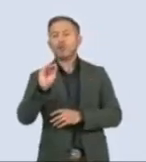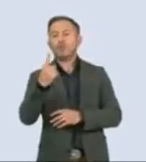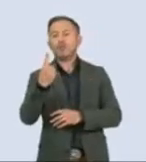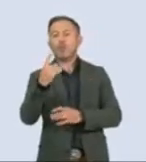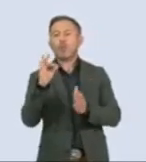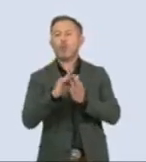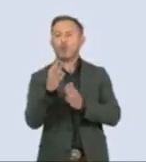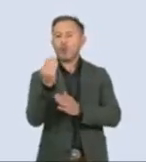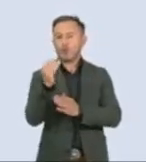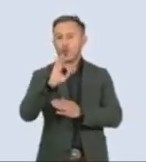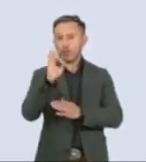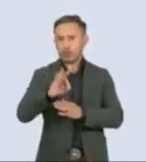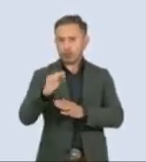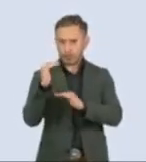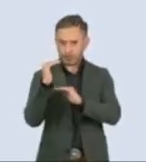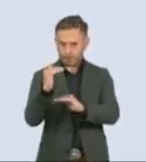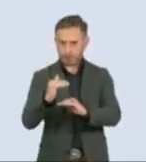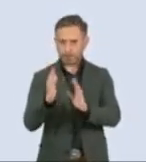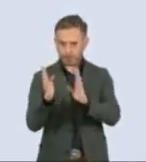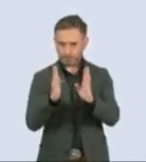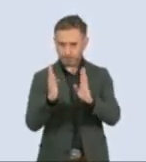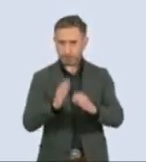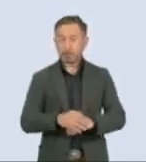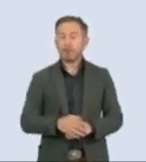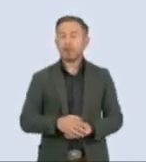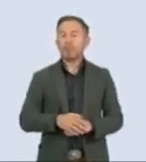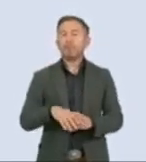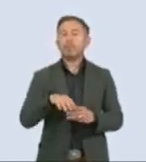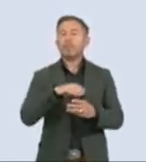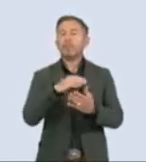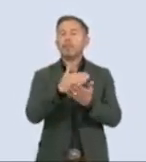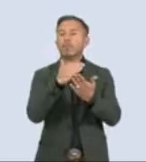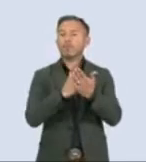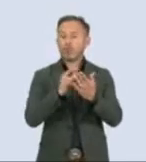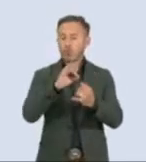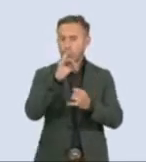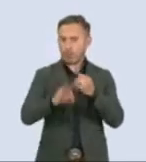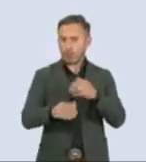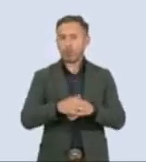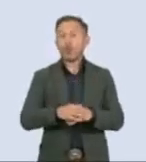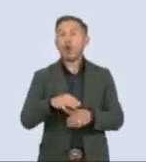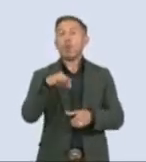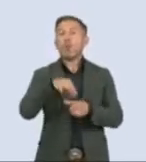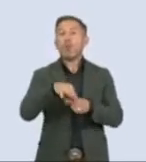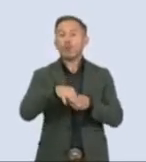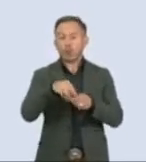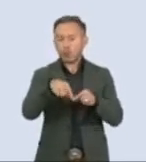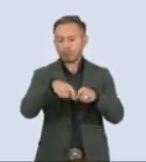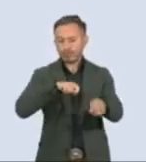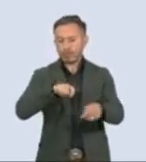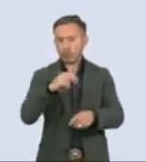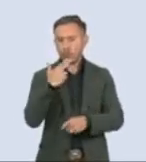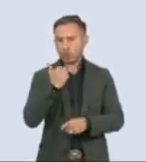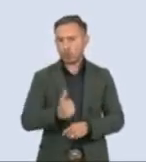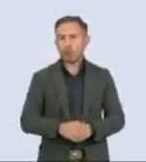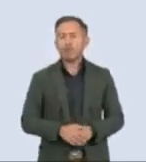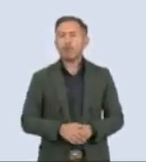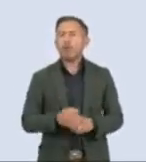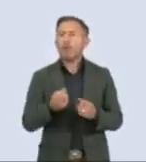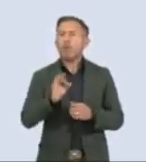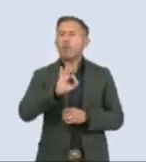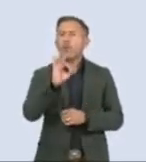9% y finalmente los votos nulos se encuentra en un porcentaje